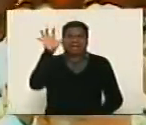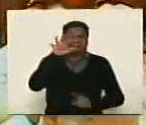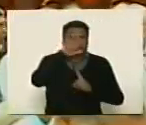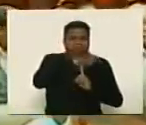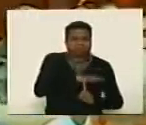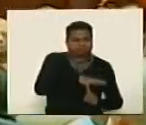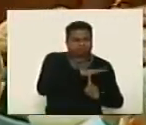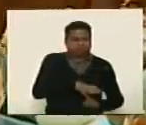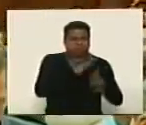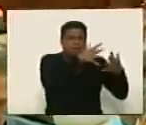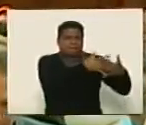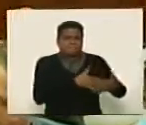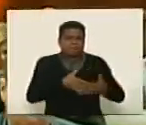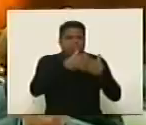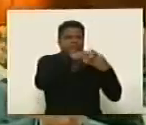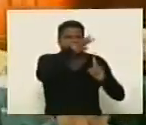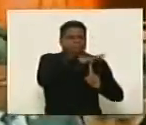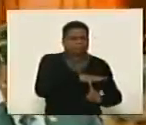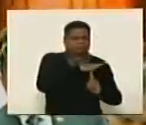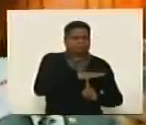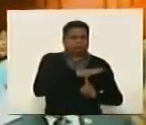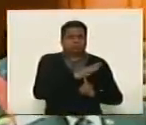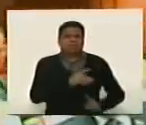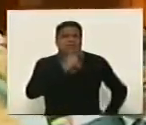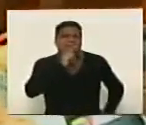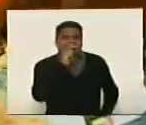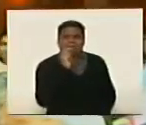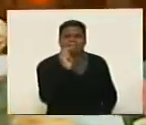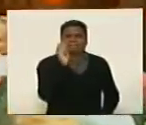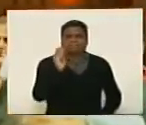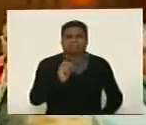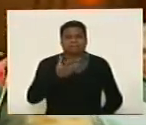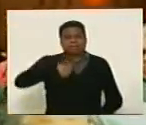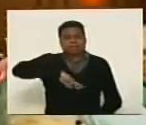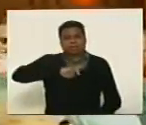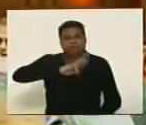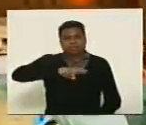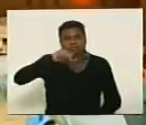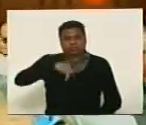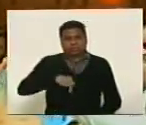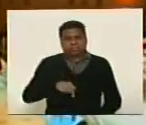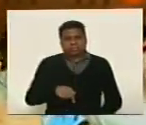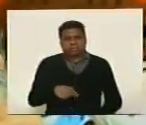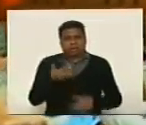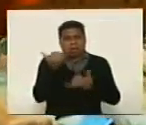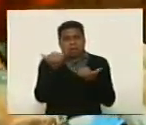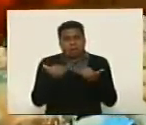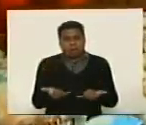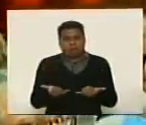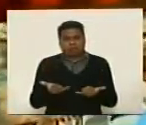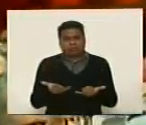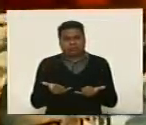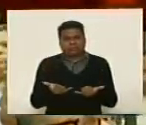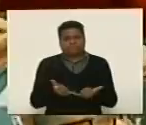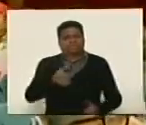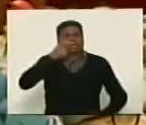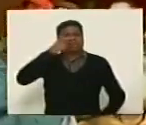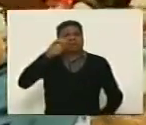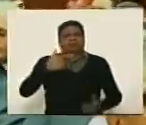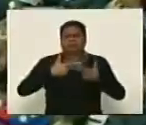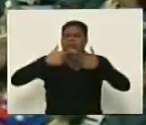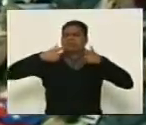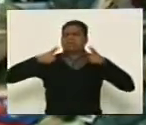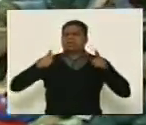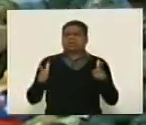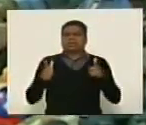que ningún imperio nos someterá más, porque nosotros aquí hoy seremos el pueblo soberano.